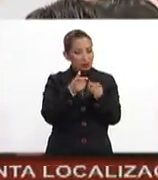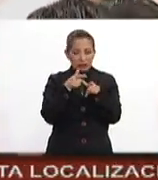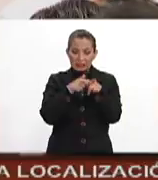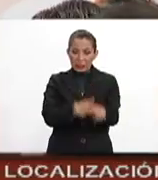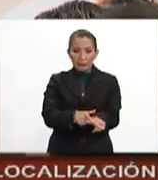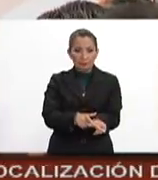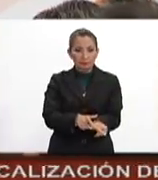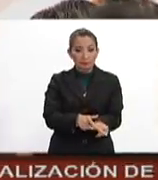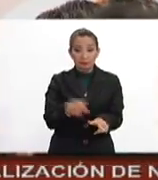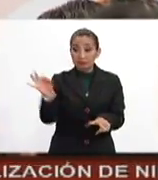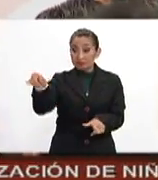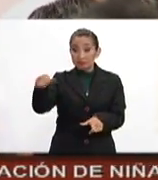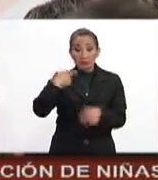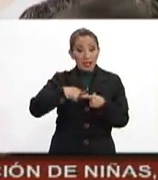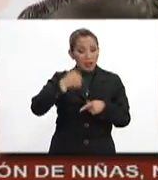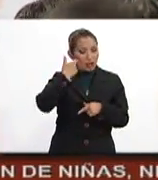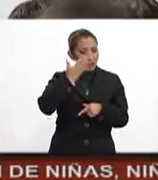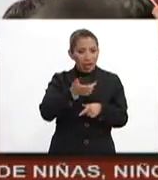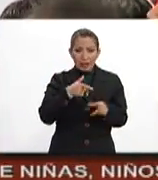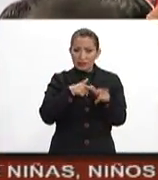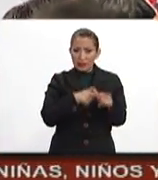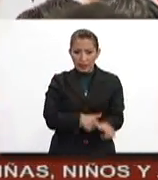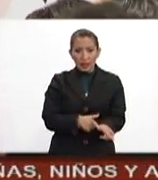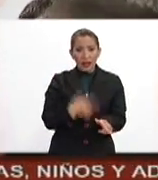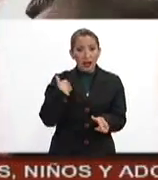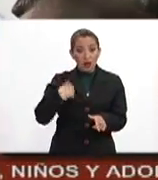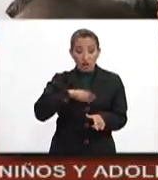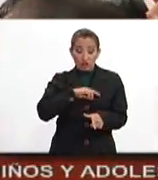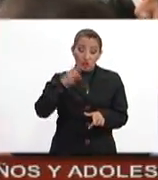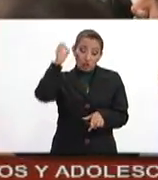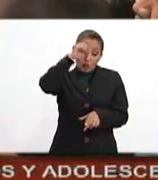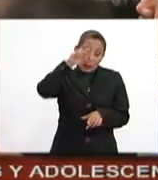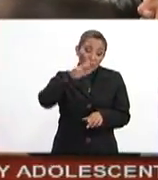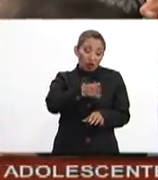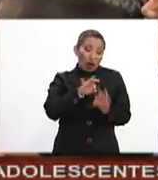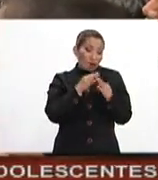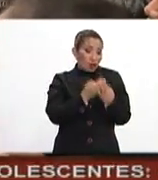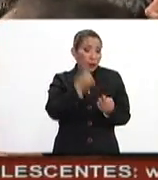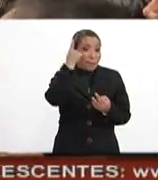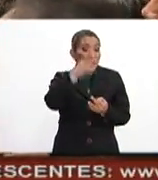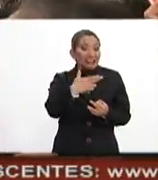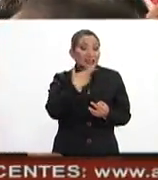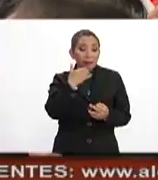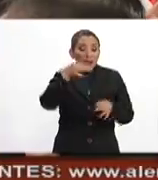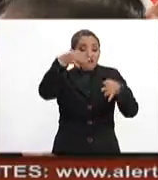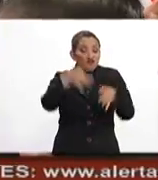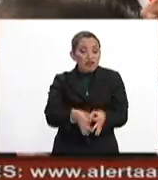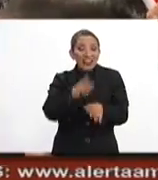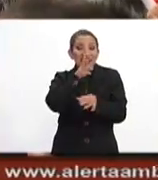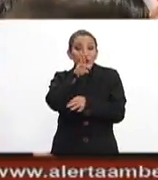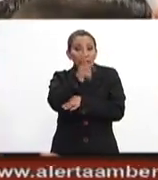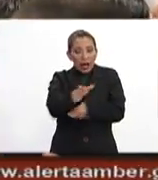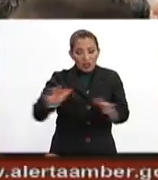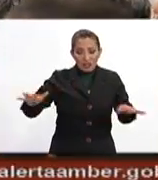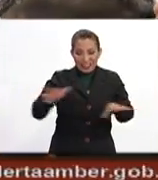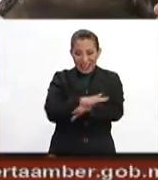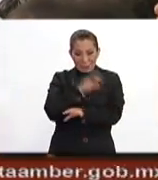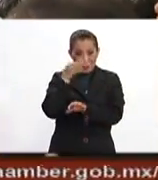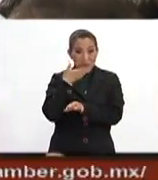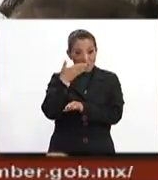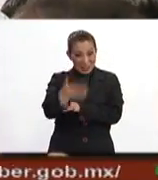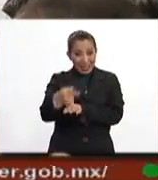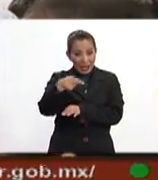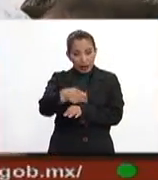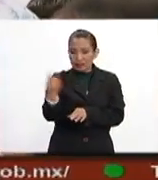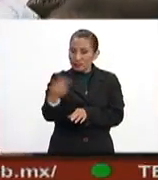continúe. Si la gente quiere o no que continúe este modelo. Desde nuestra óptica es un modelo que, para que funcione y realmente exista el cambio que necesitamos en el